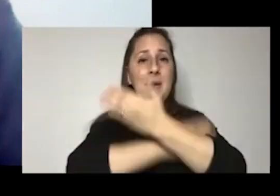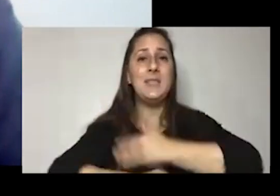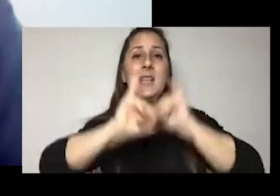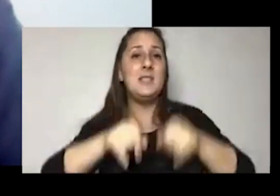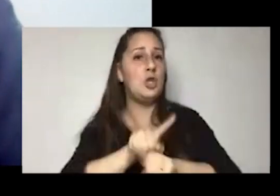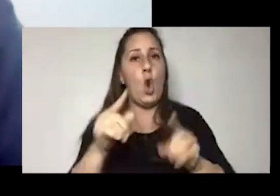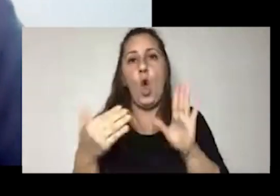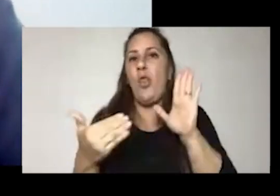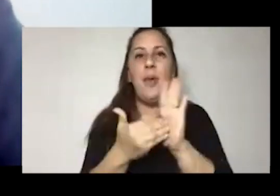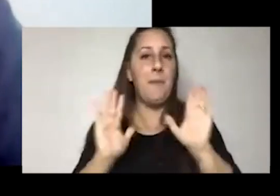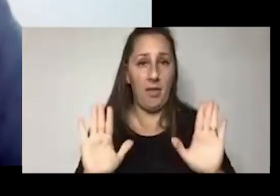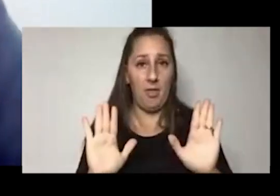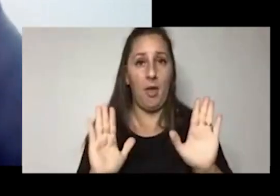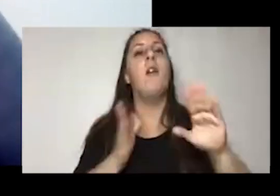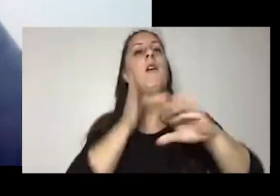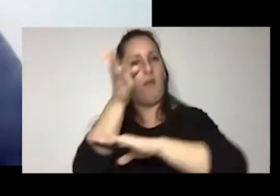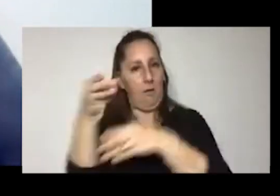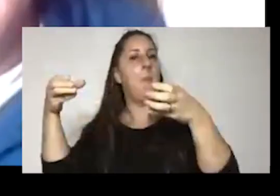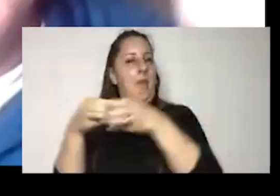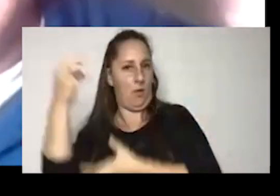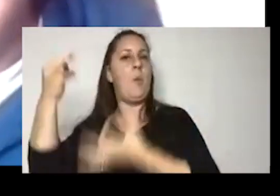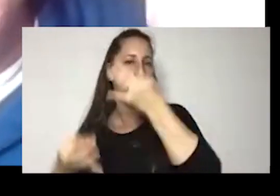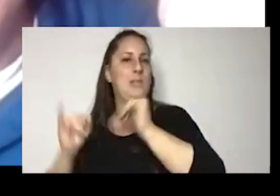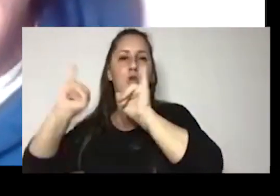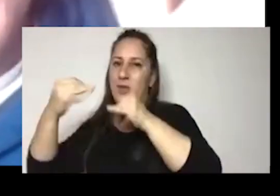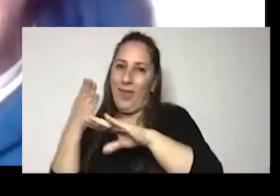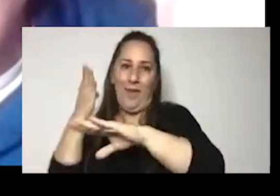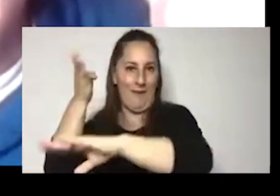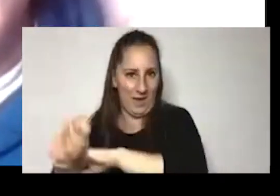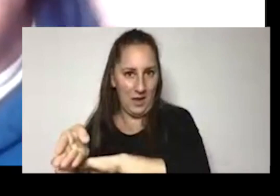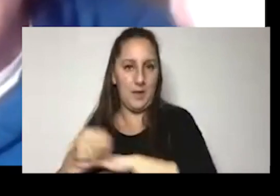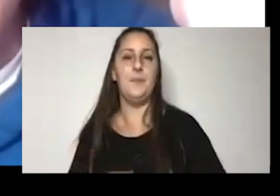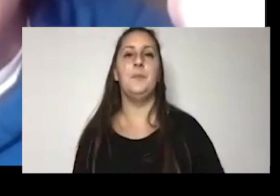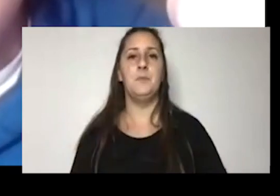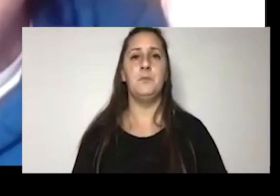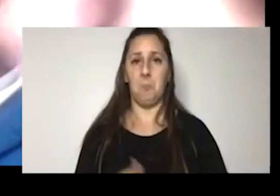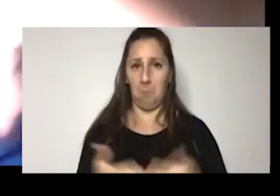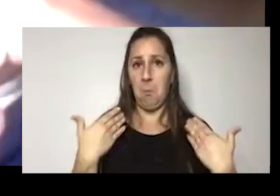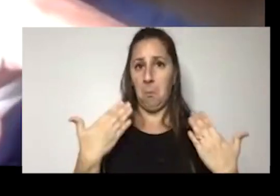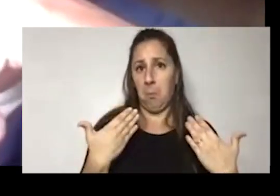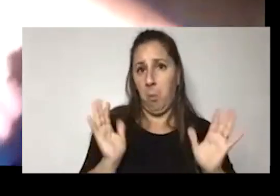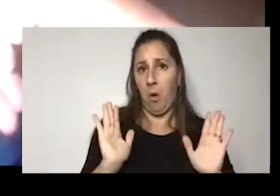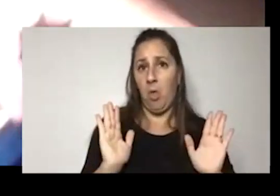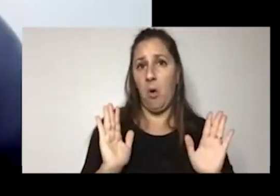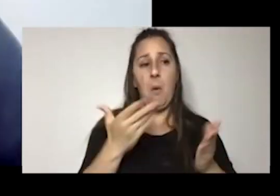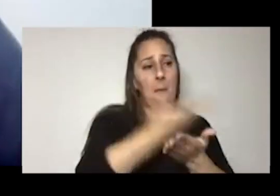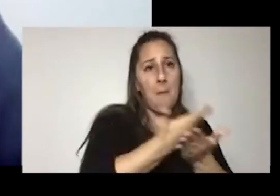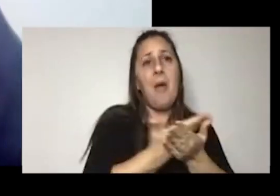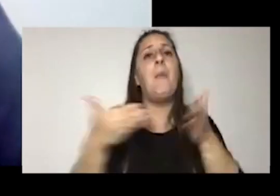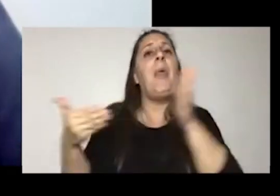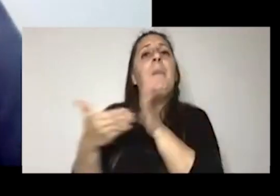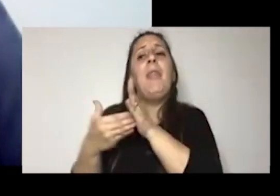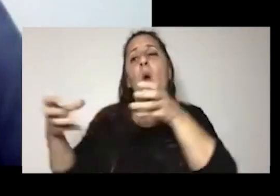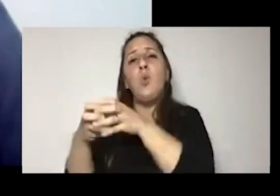ir a una evaluación. Por ejemplo. Podría pedirlo, de ahí después depende de la Junta, digamos.